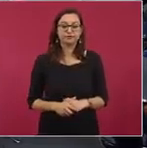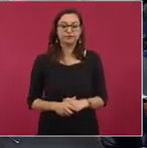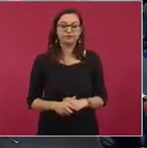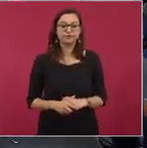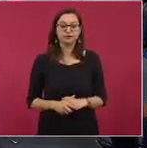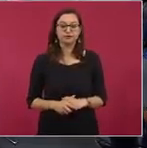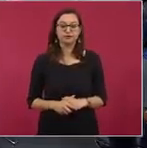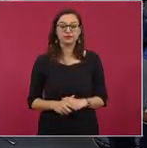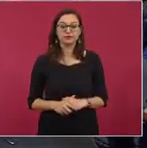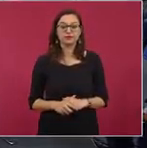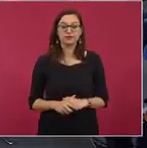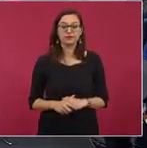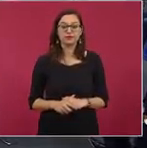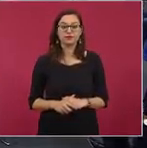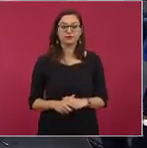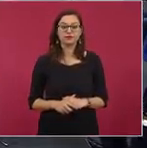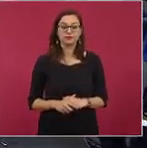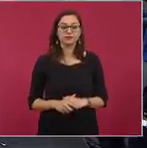sí